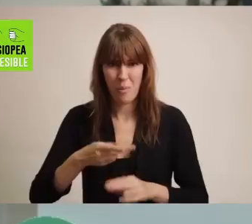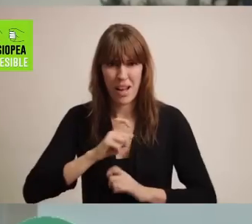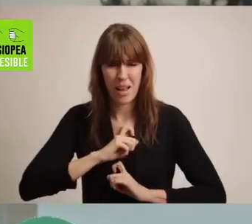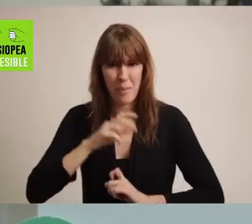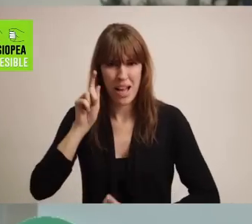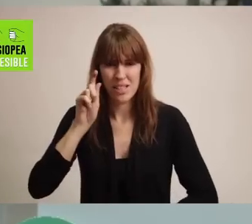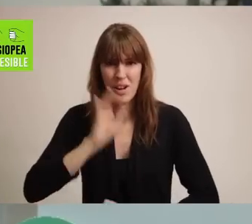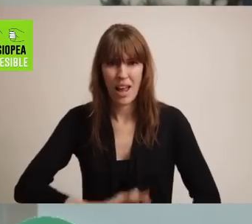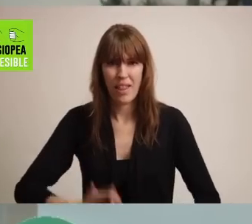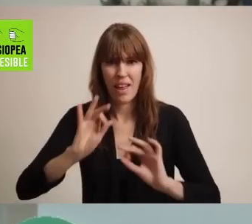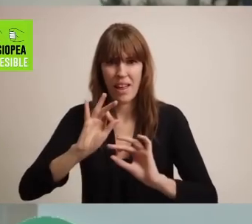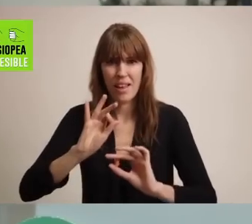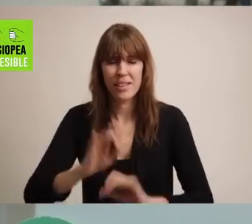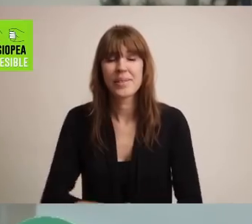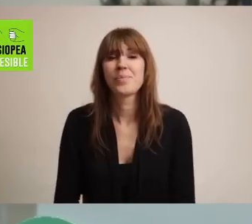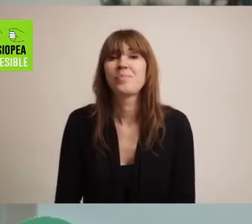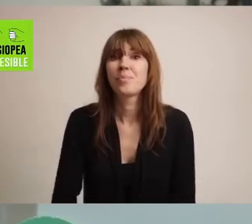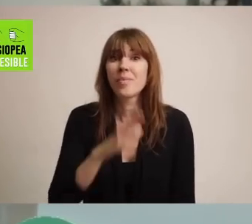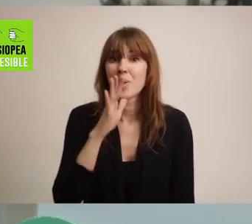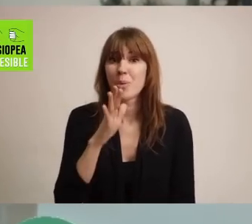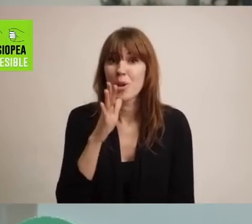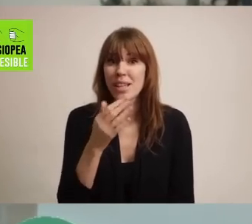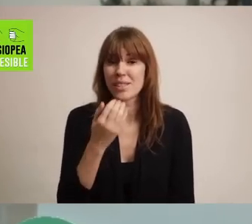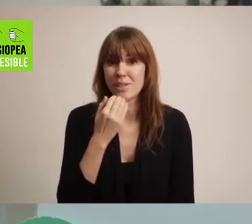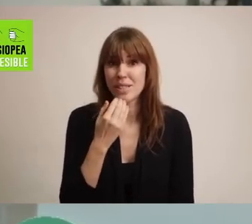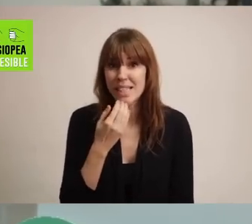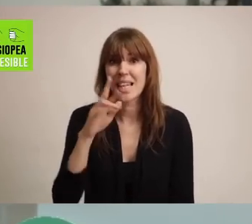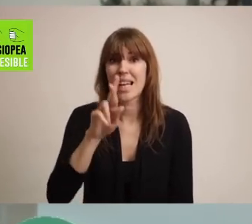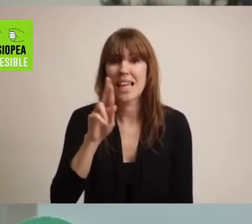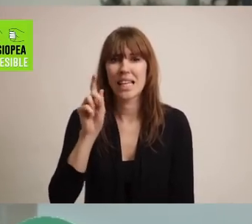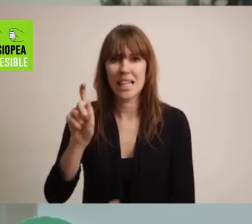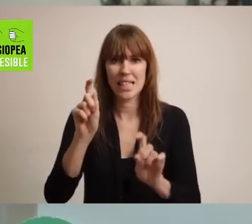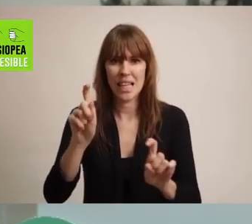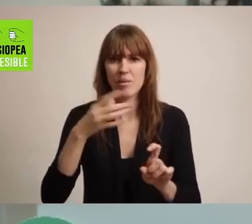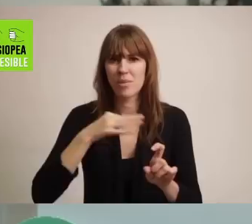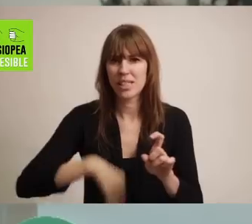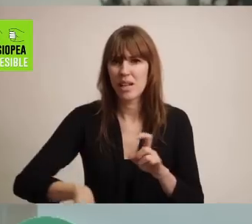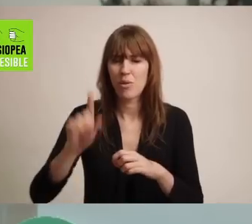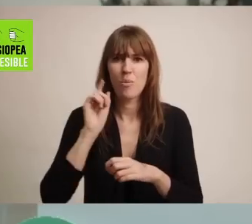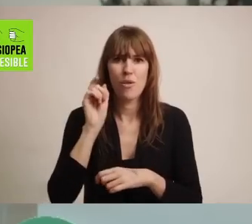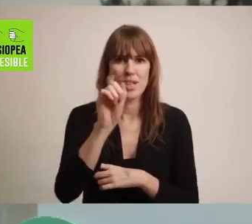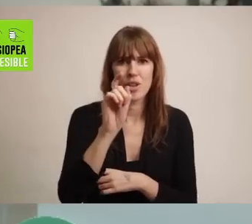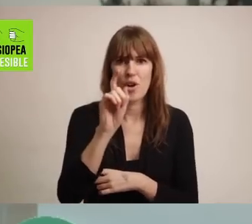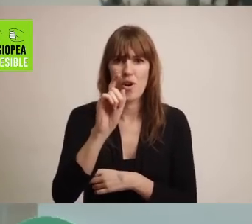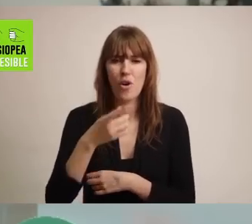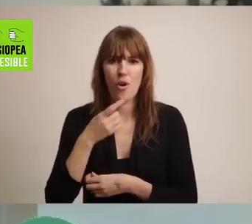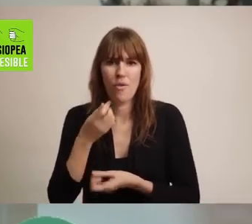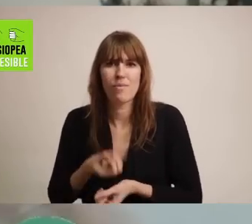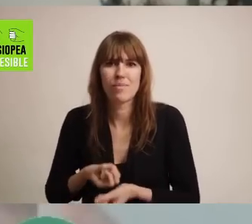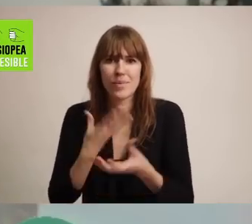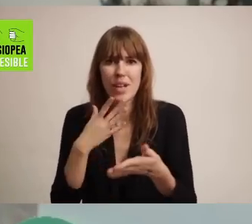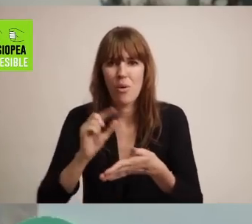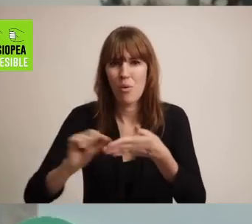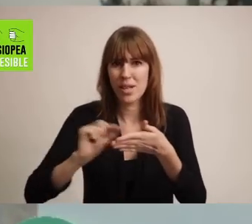maestro. Por lo tanto, quien enseña Reiki puede ser un profesor, un facilitador, un instructor, como lo somos los que